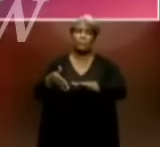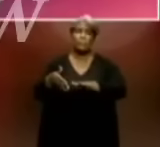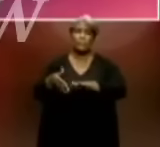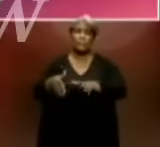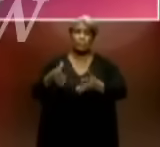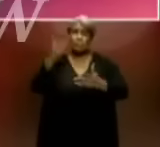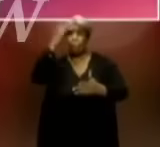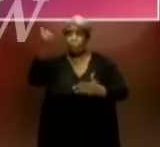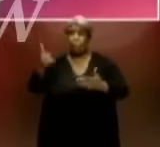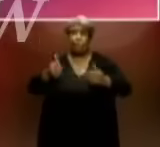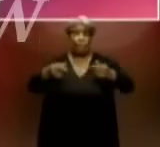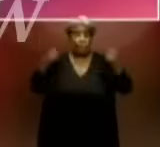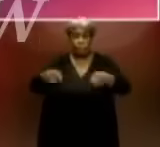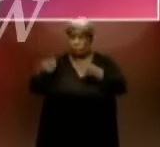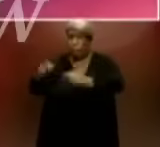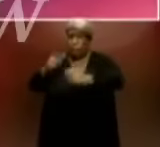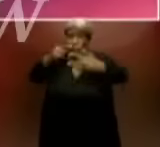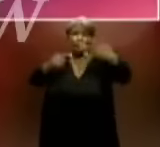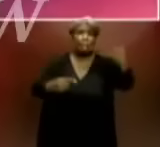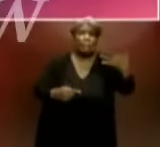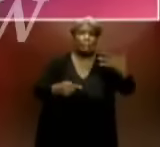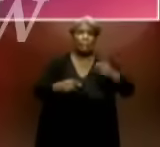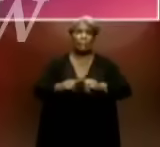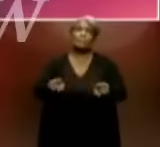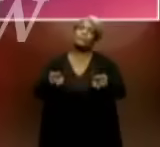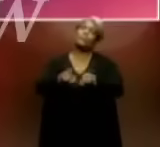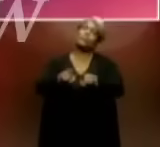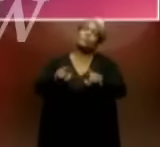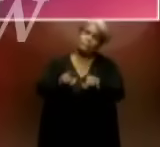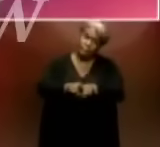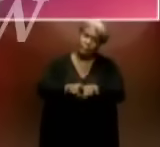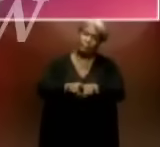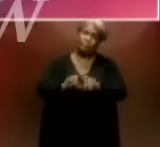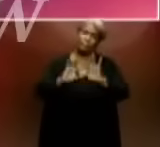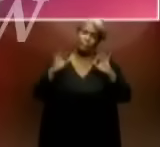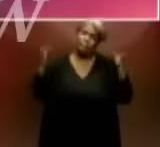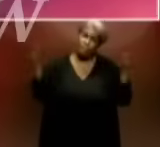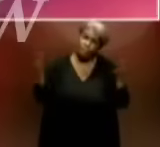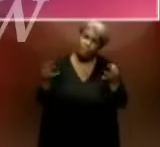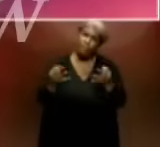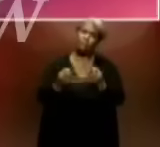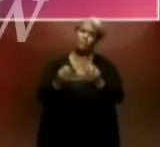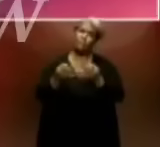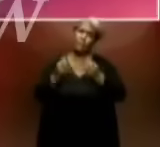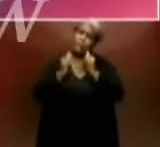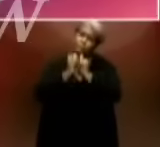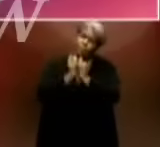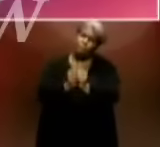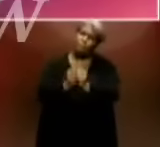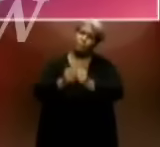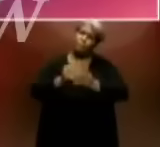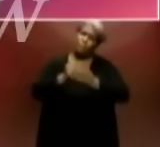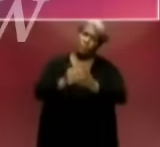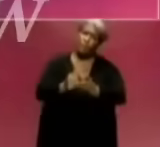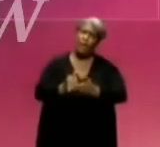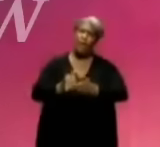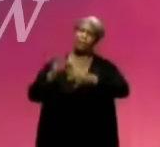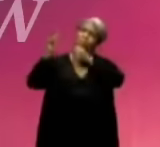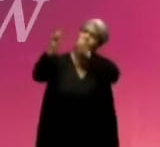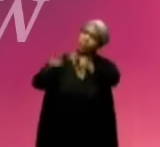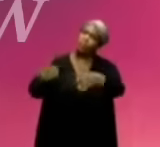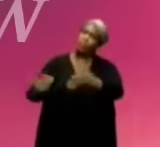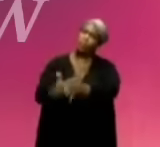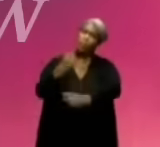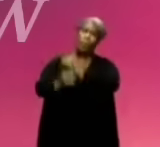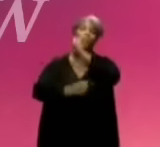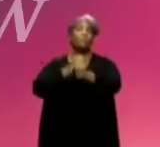que se fueron y que murieron por muchísimos motivos, pero también llevar con familia y nosotros también prepararnos con esperanza para un nuevo año. Y eso es